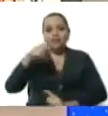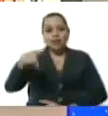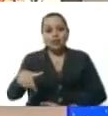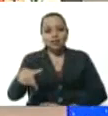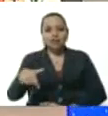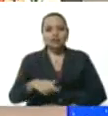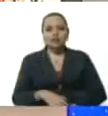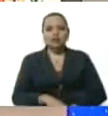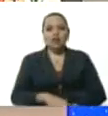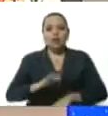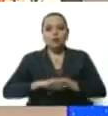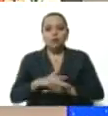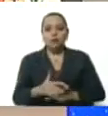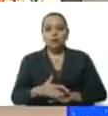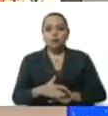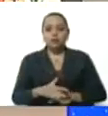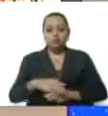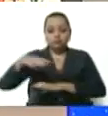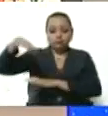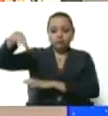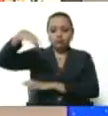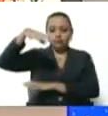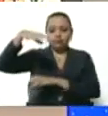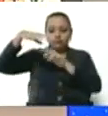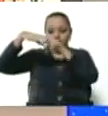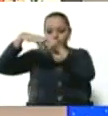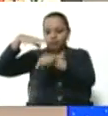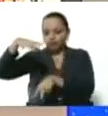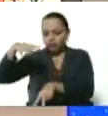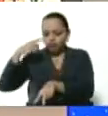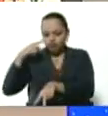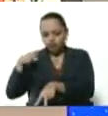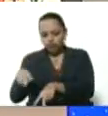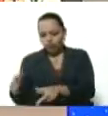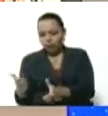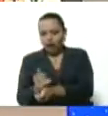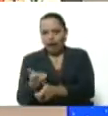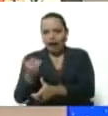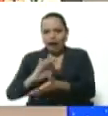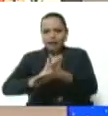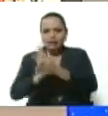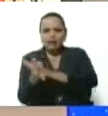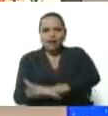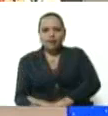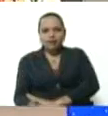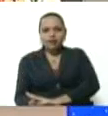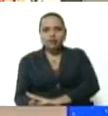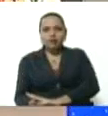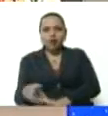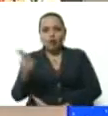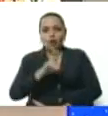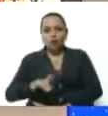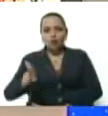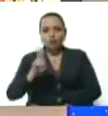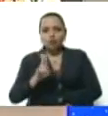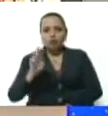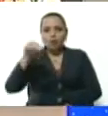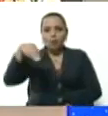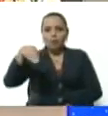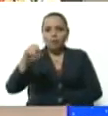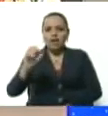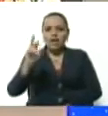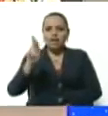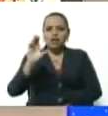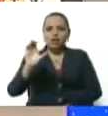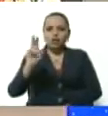territorio, porque las imágenes satelitales demostraban la destrucción que se está haciendo por el uso de mercurio en la minería